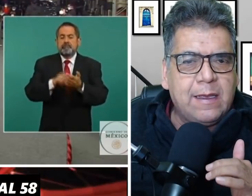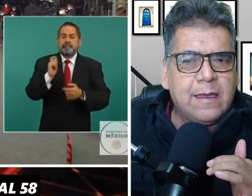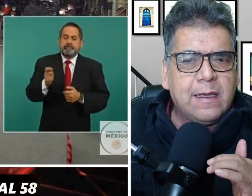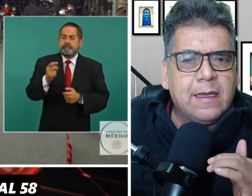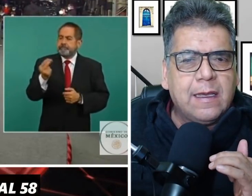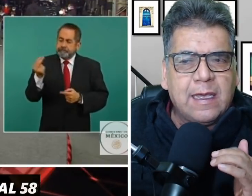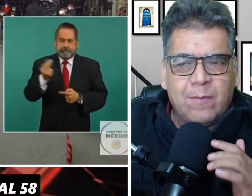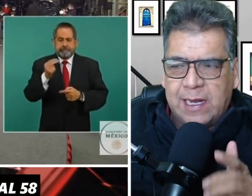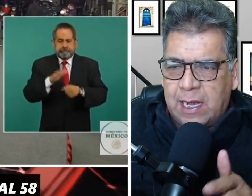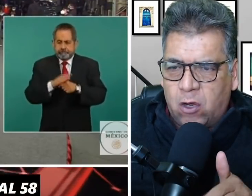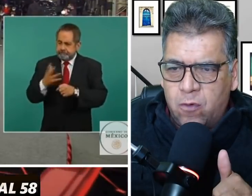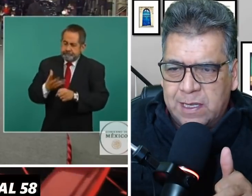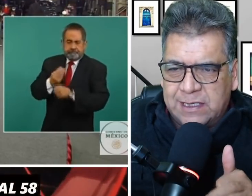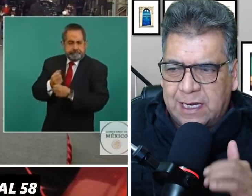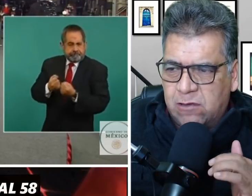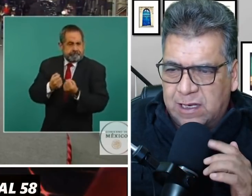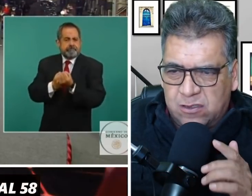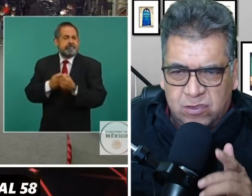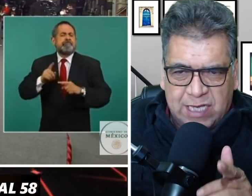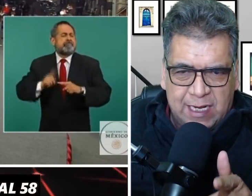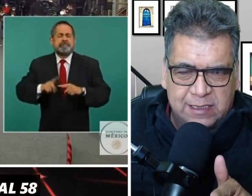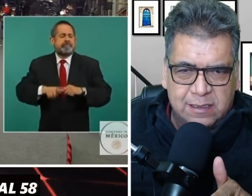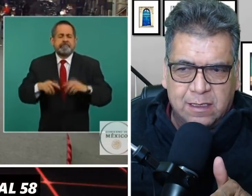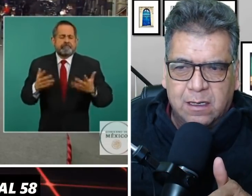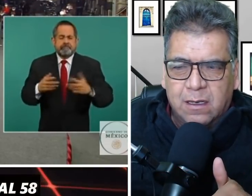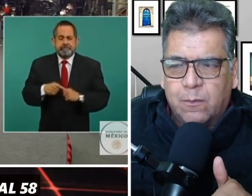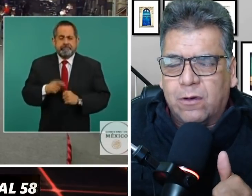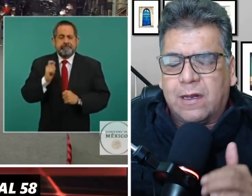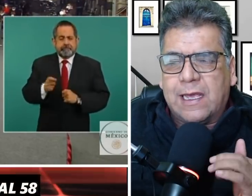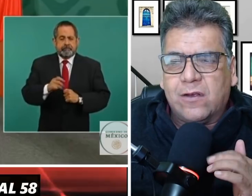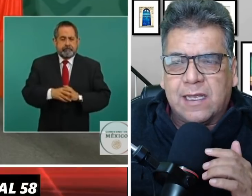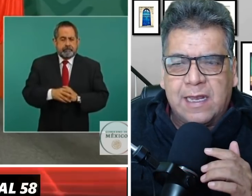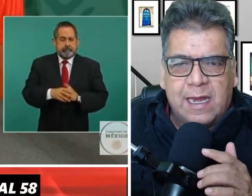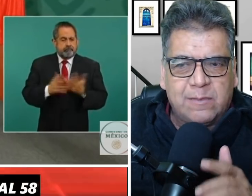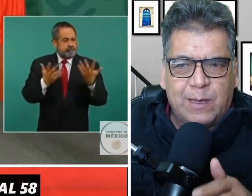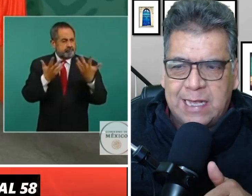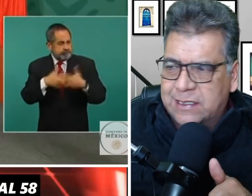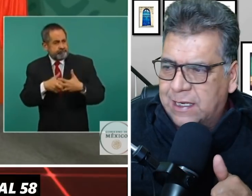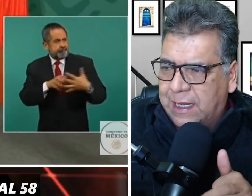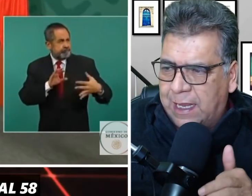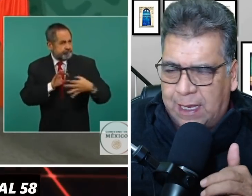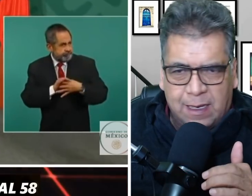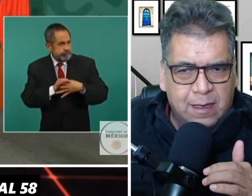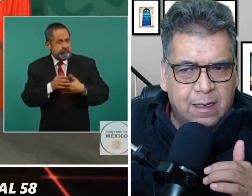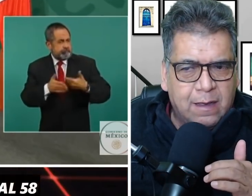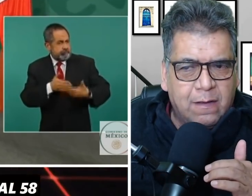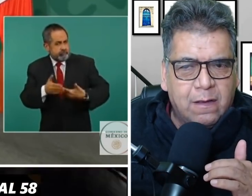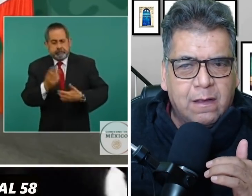Cuadri y Mariana Gómez y Claudio X González, porque ellos tenían la esperanza que